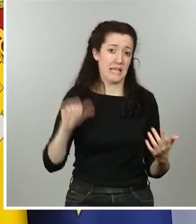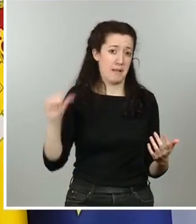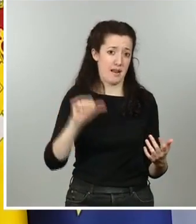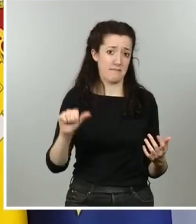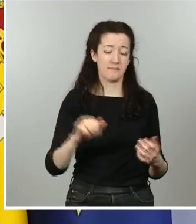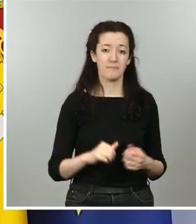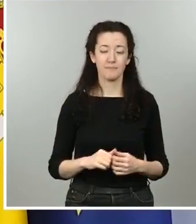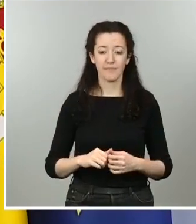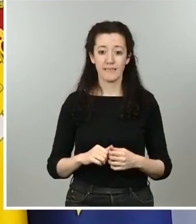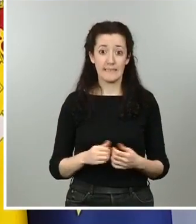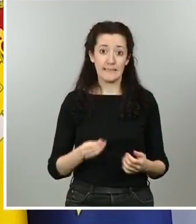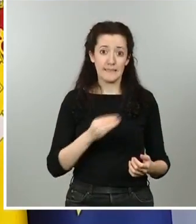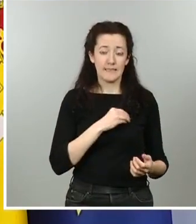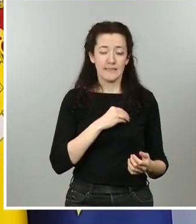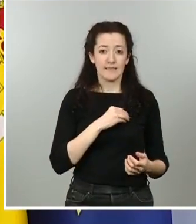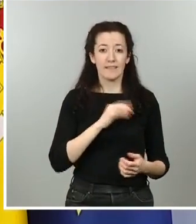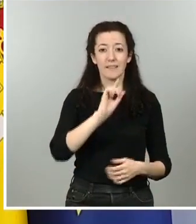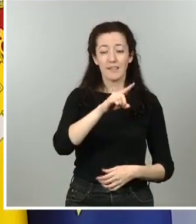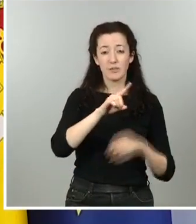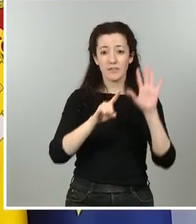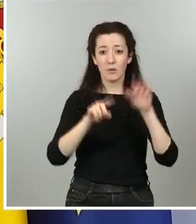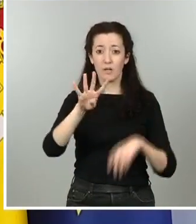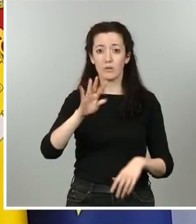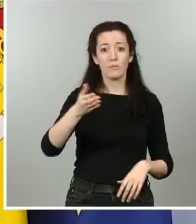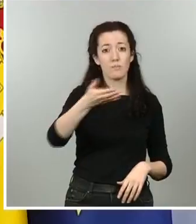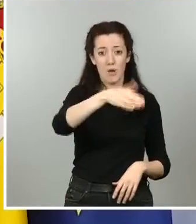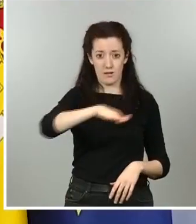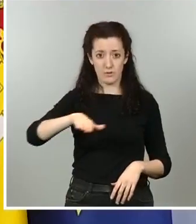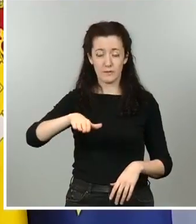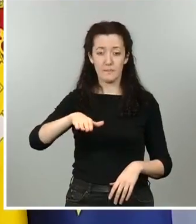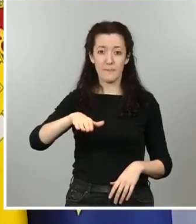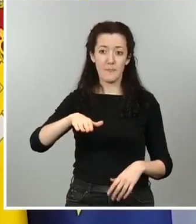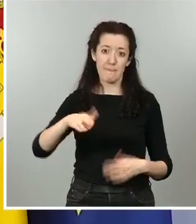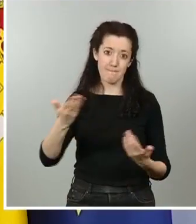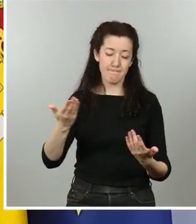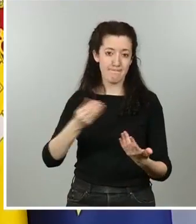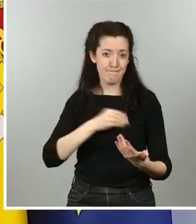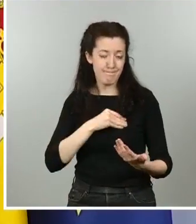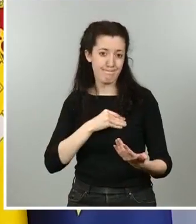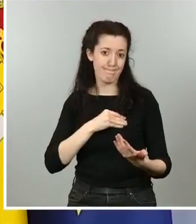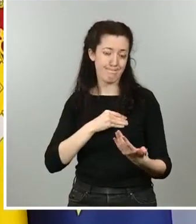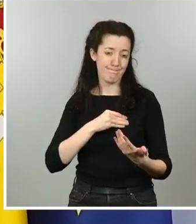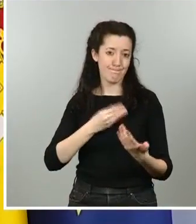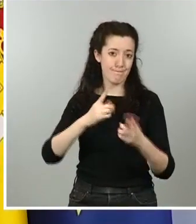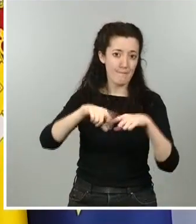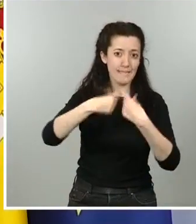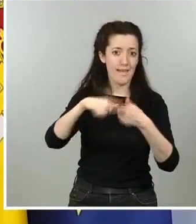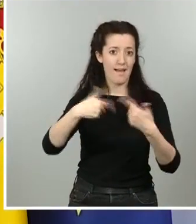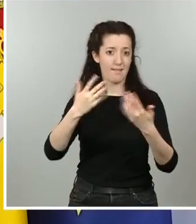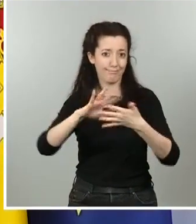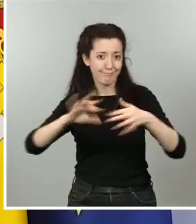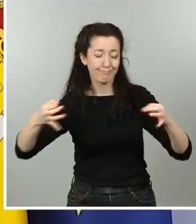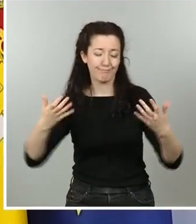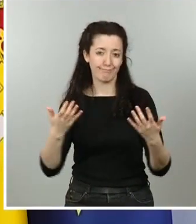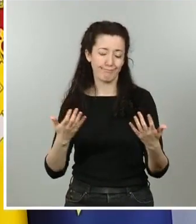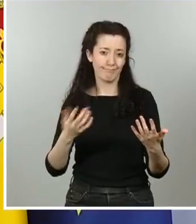lamentar 164 fallecimientos a cuyos familiares y allegados les expreso una vez más en nombre del Gobierno nuestras condolencias. Es